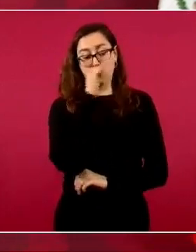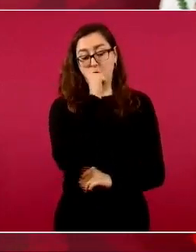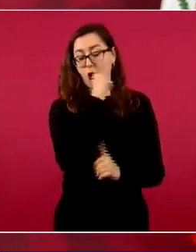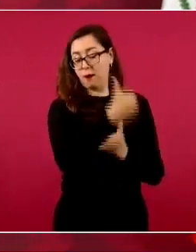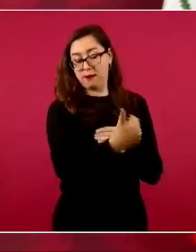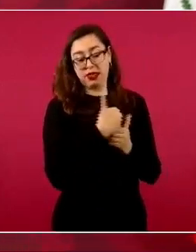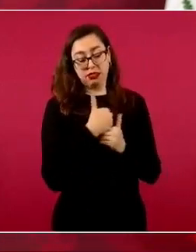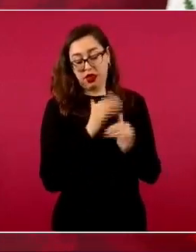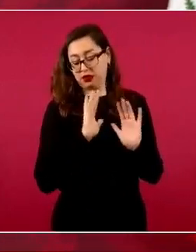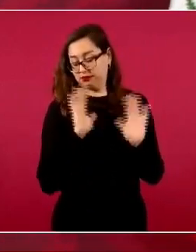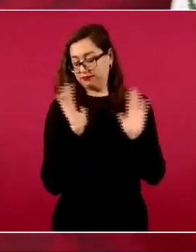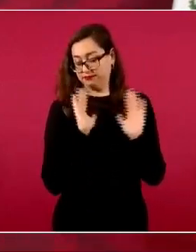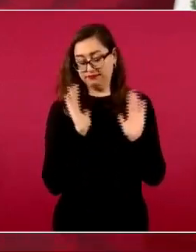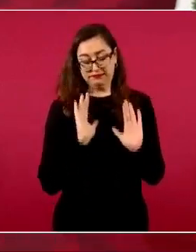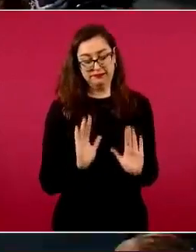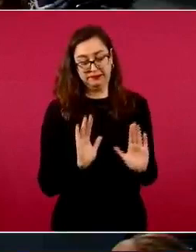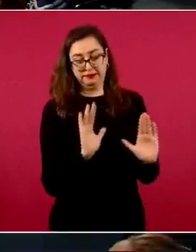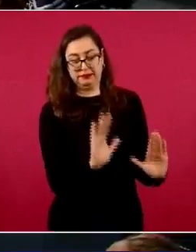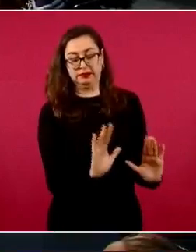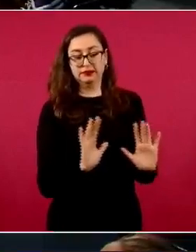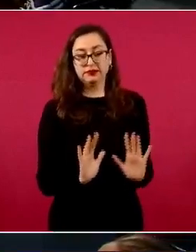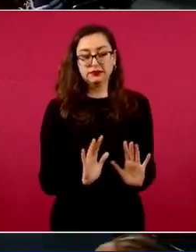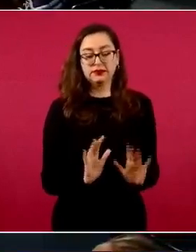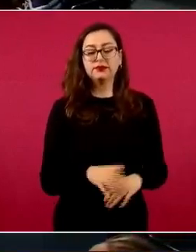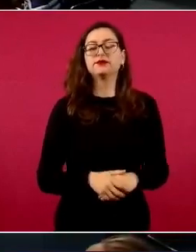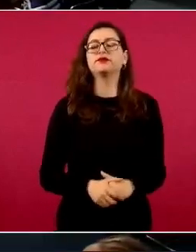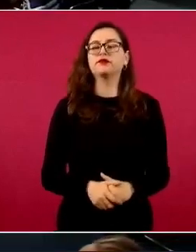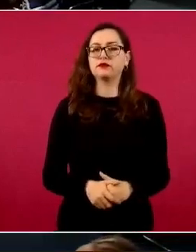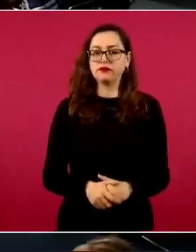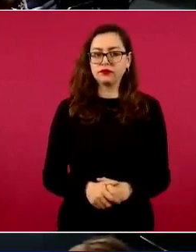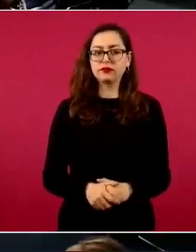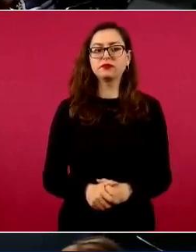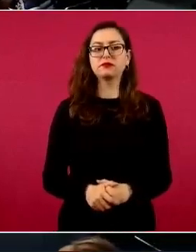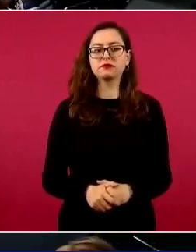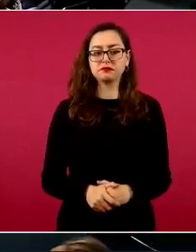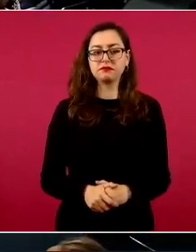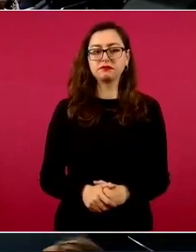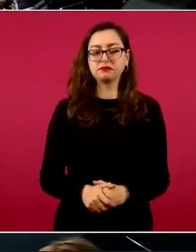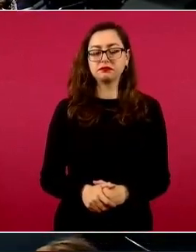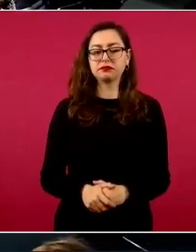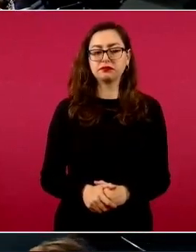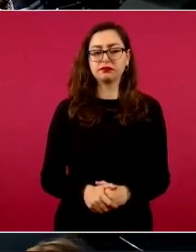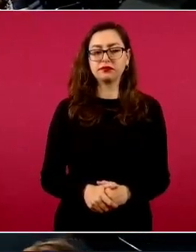¿Conocen ustedes de que hayan resuelto